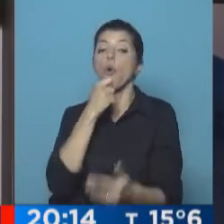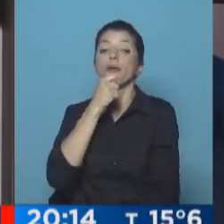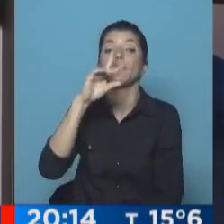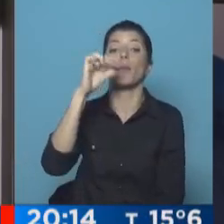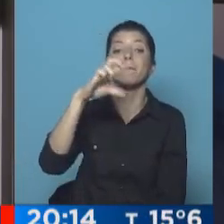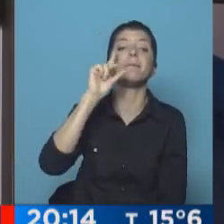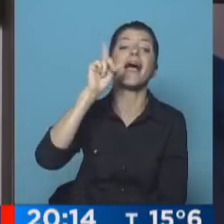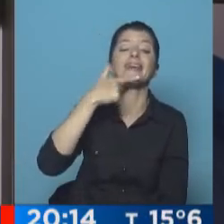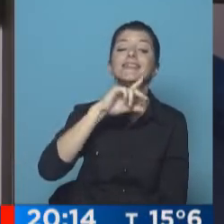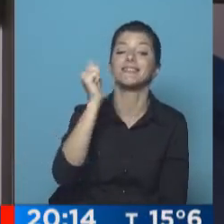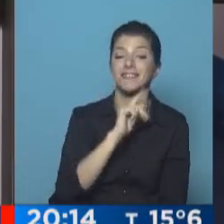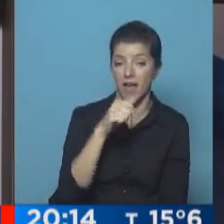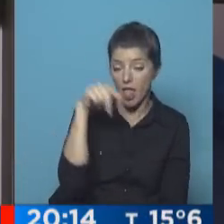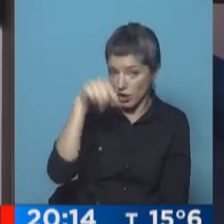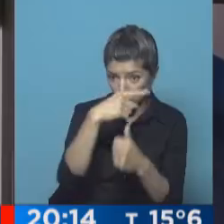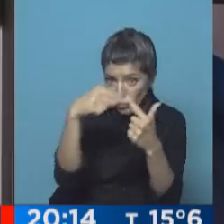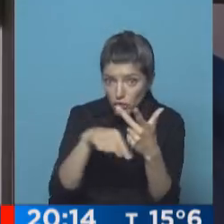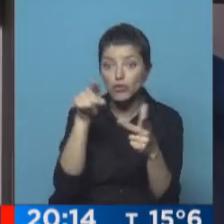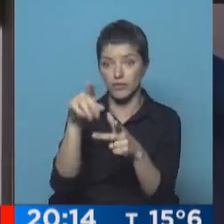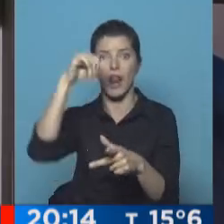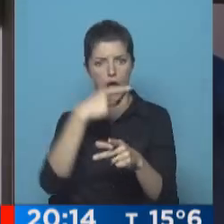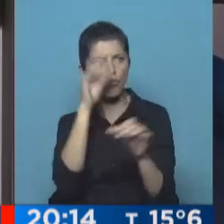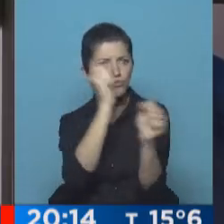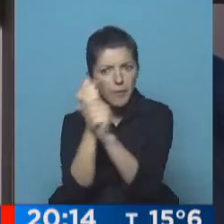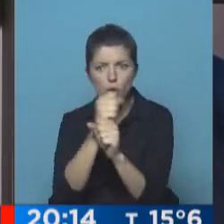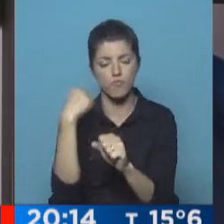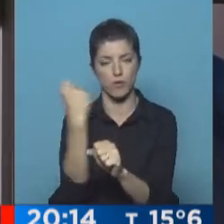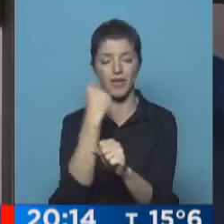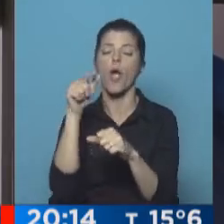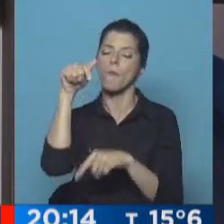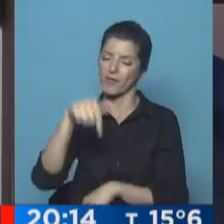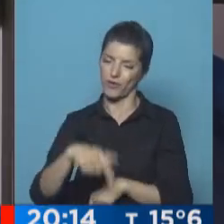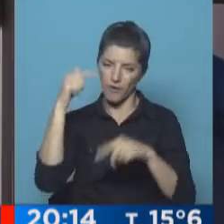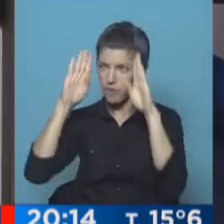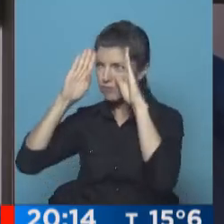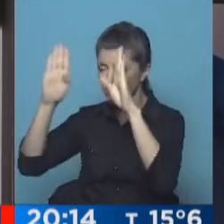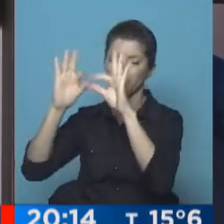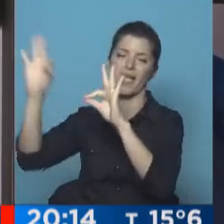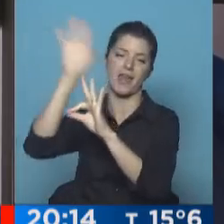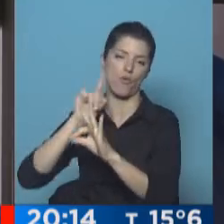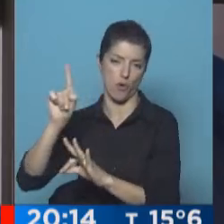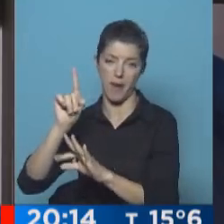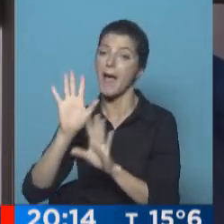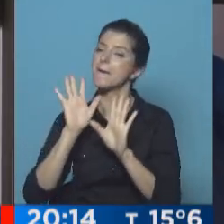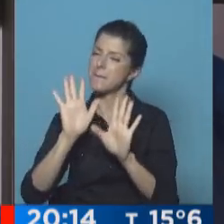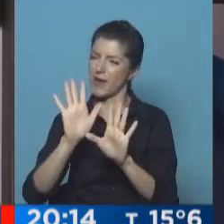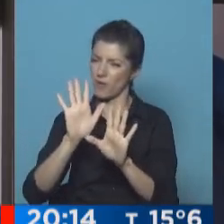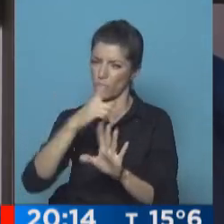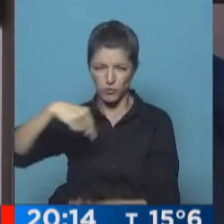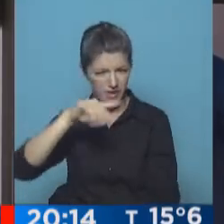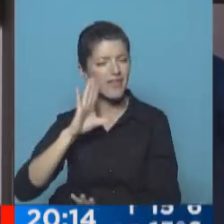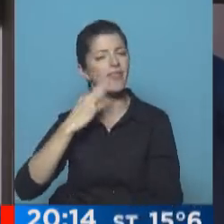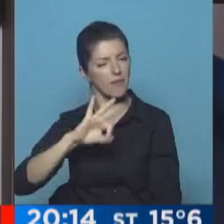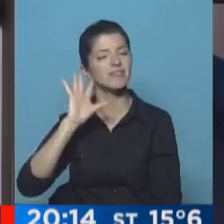donde hace un gran trabajo Naciones Unidas Por eso ahora lo vemos focalizar en Europa pero no crean que es el